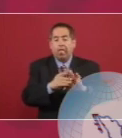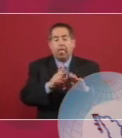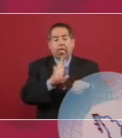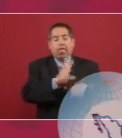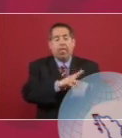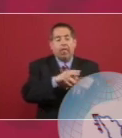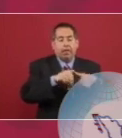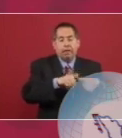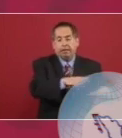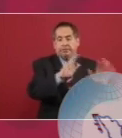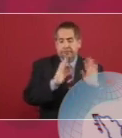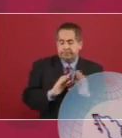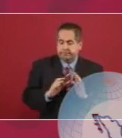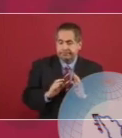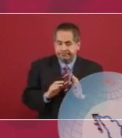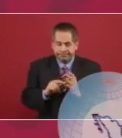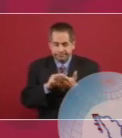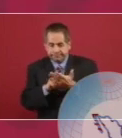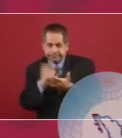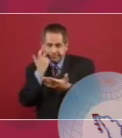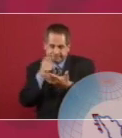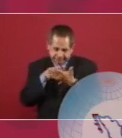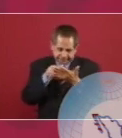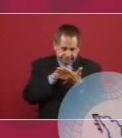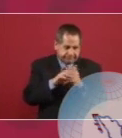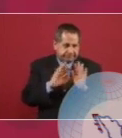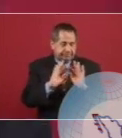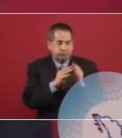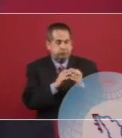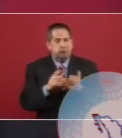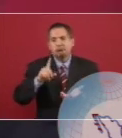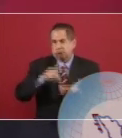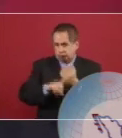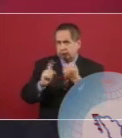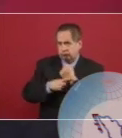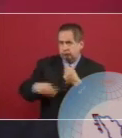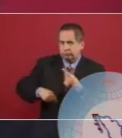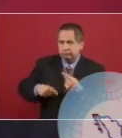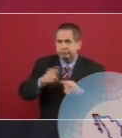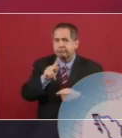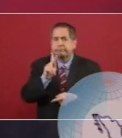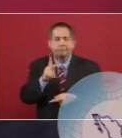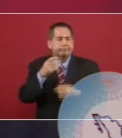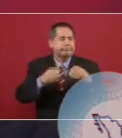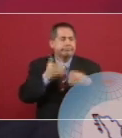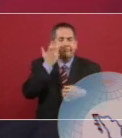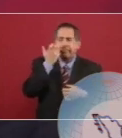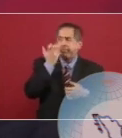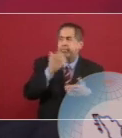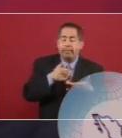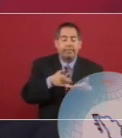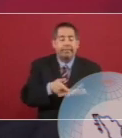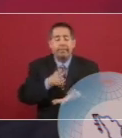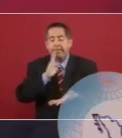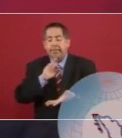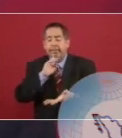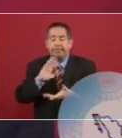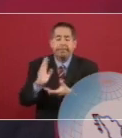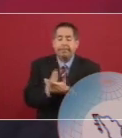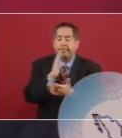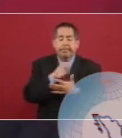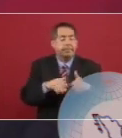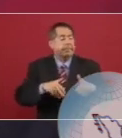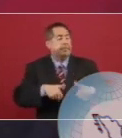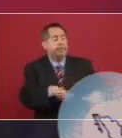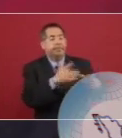de forma, no de fondo, que porque está mal integrado el